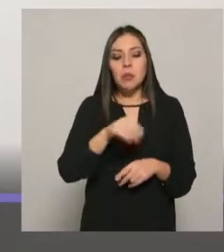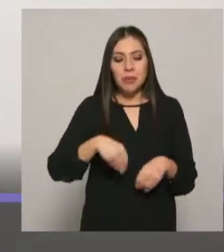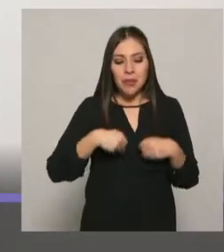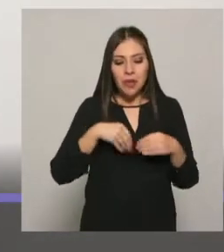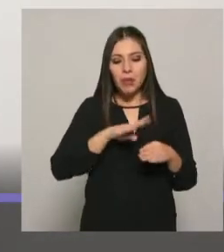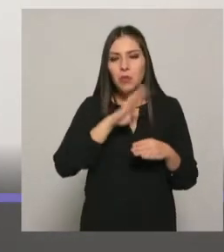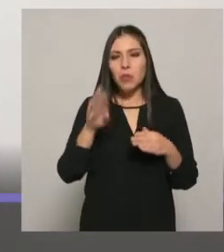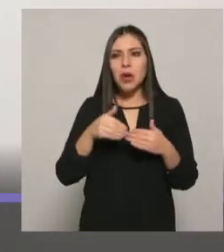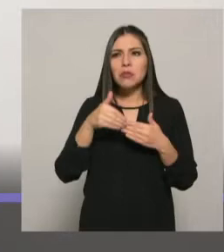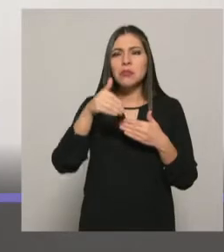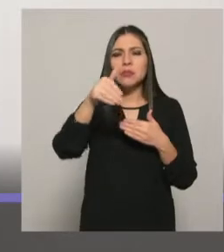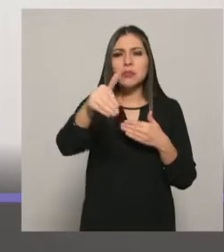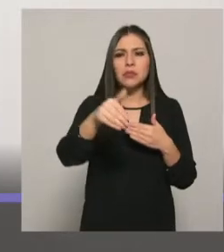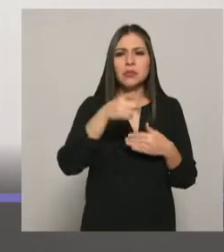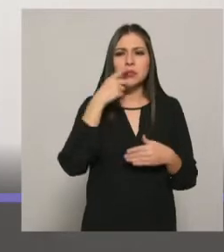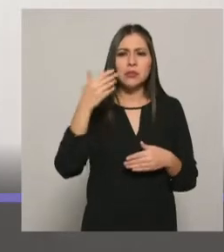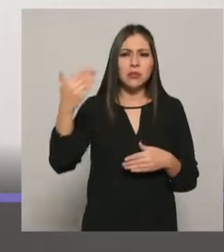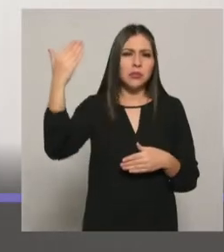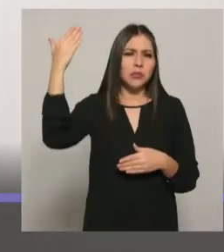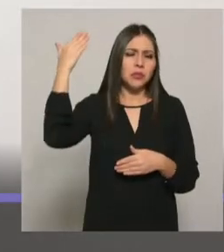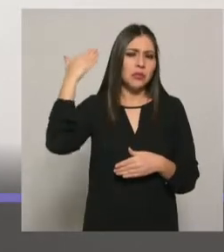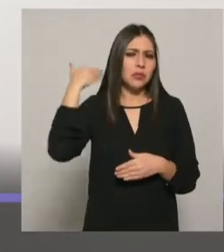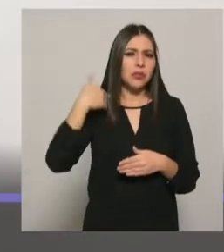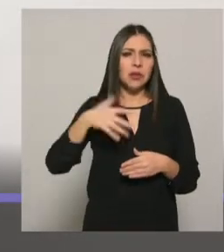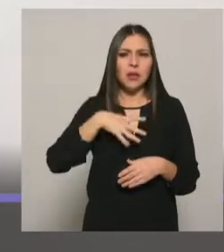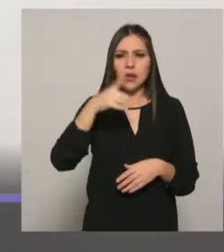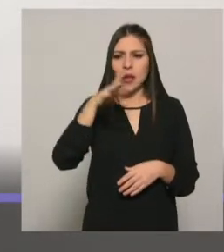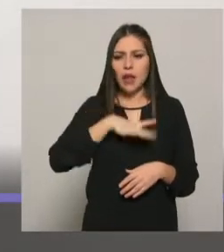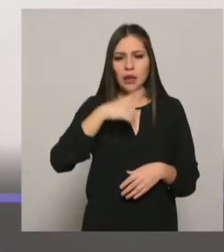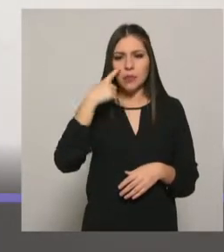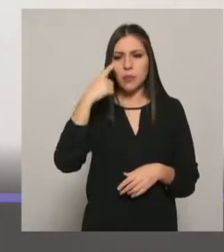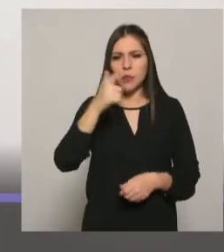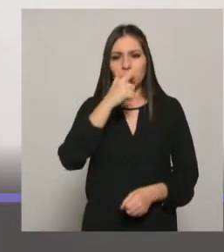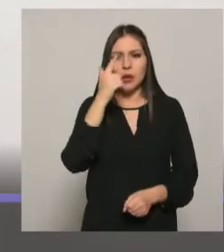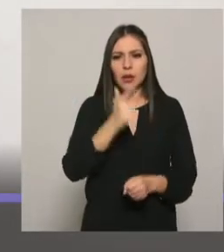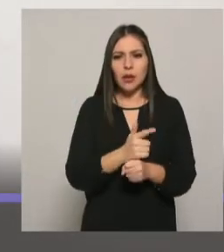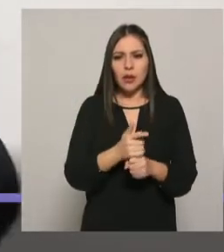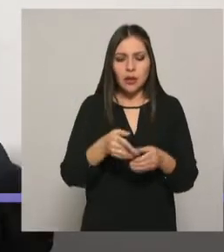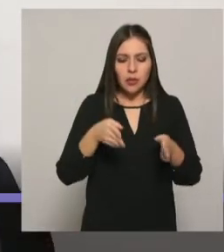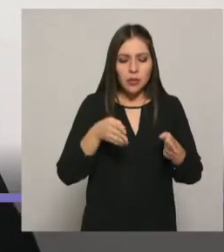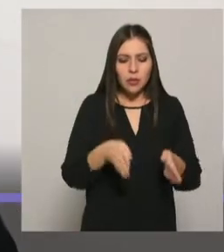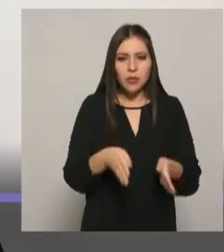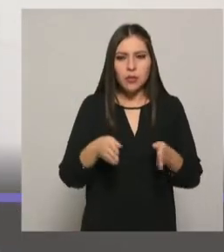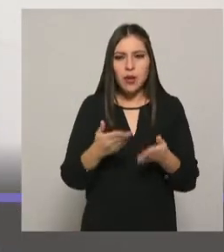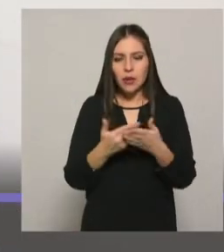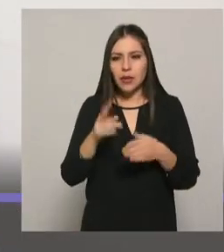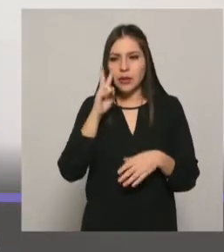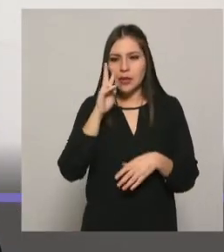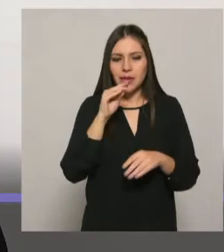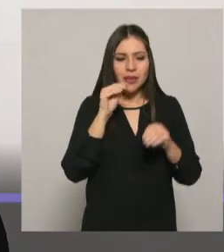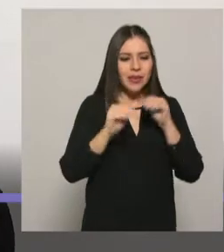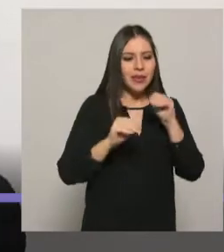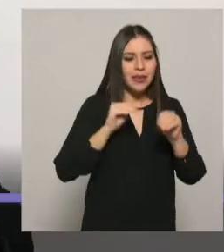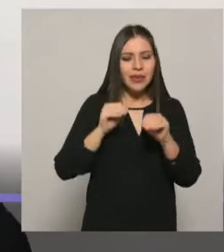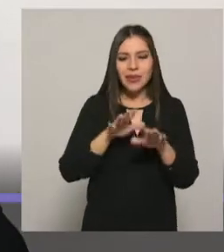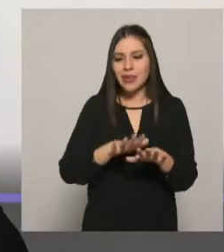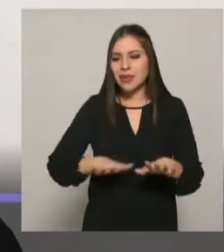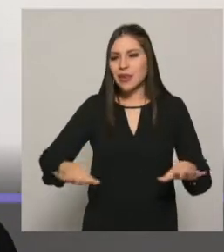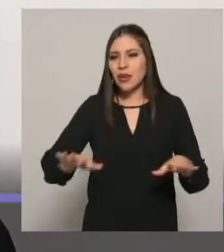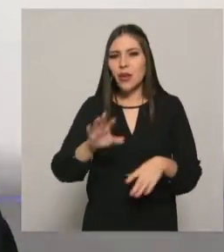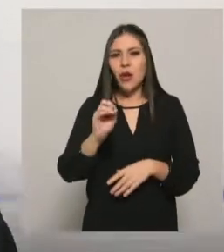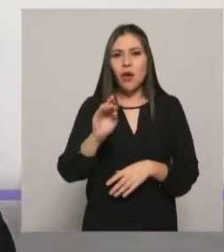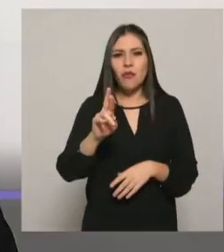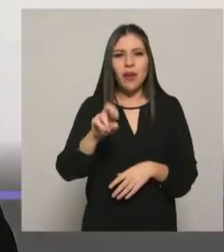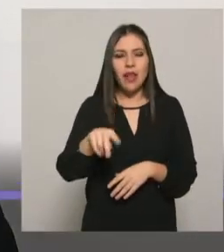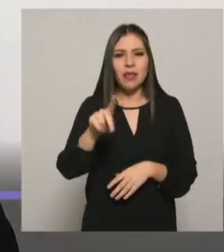Desde el preclásico se han encontrado tumbas, porque lo que hoy conocemos como ofrenda no se realizaba.